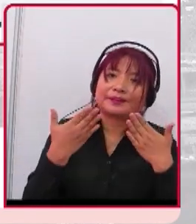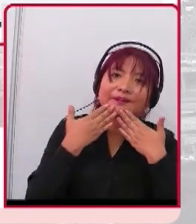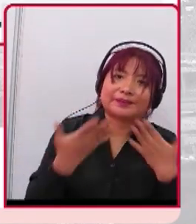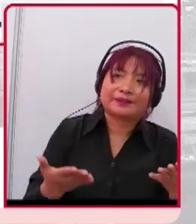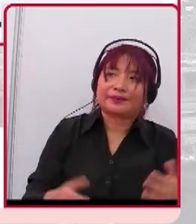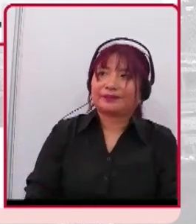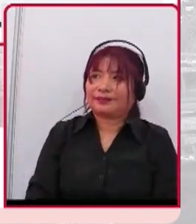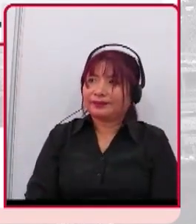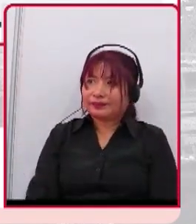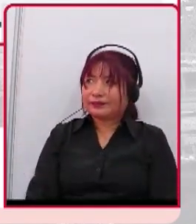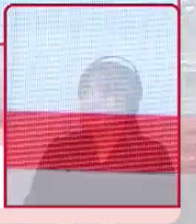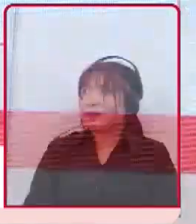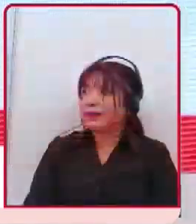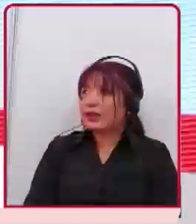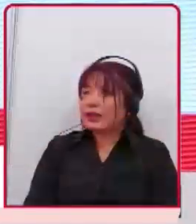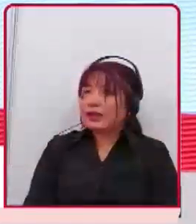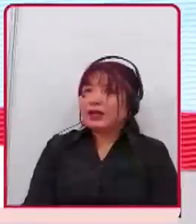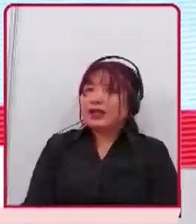Gracias.